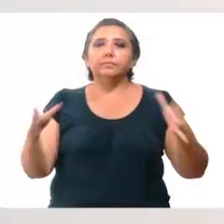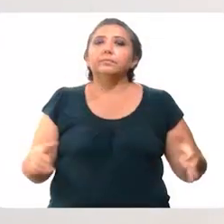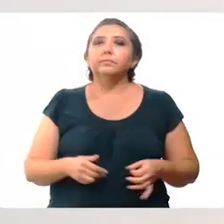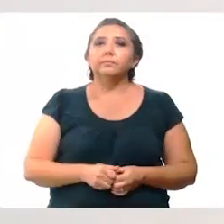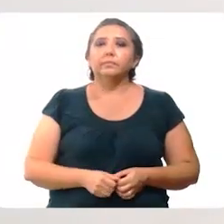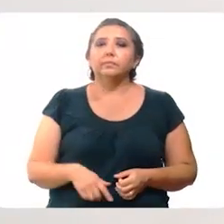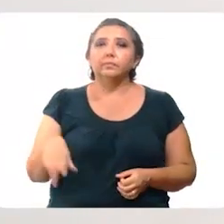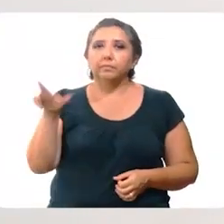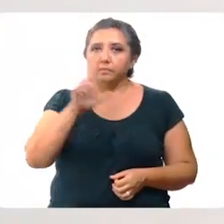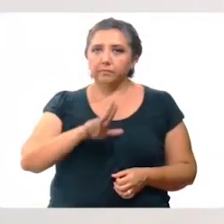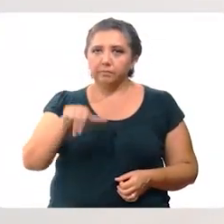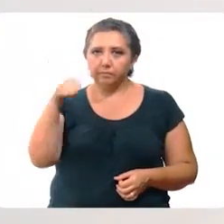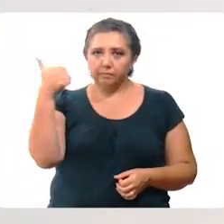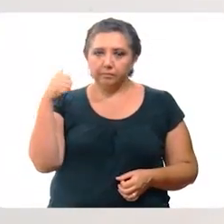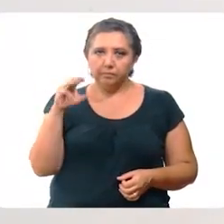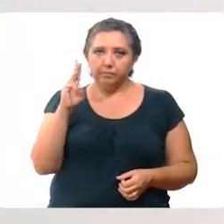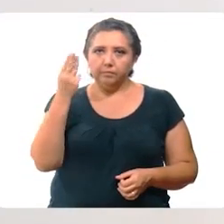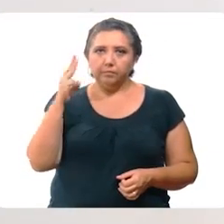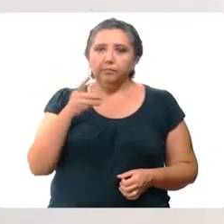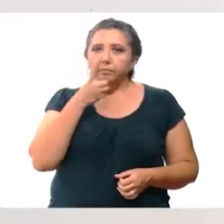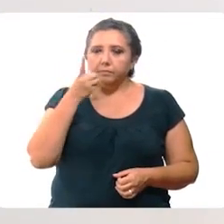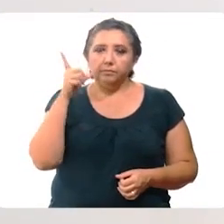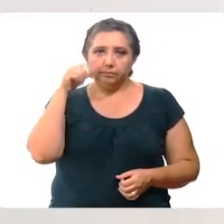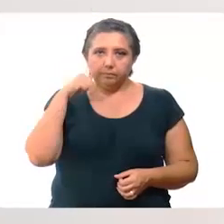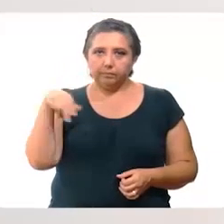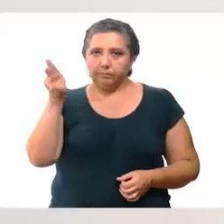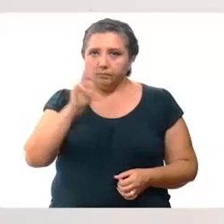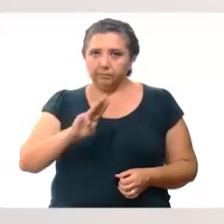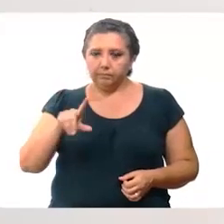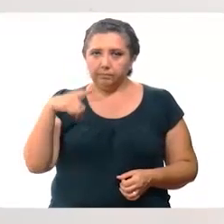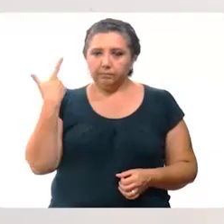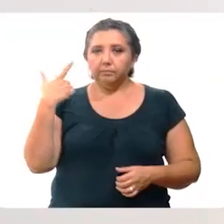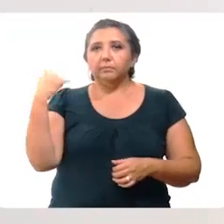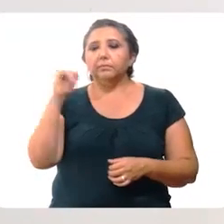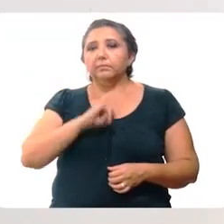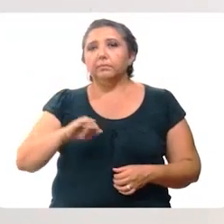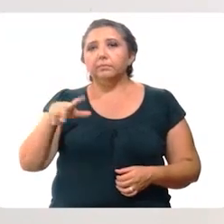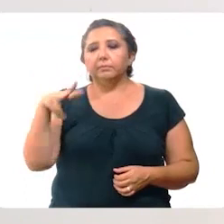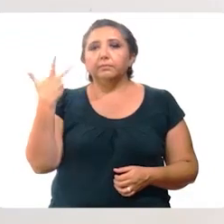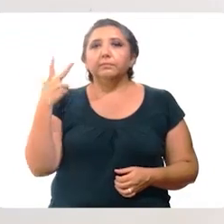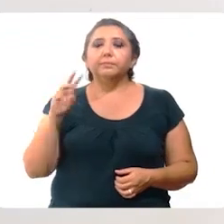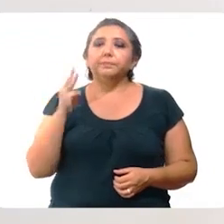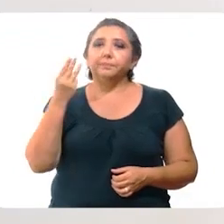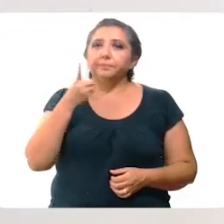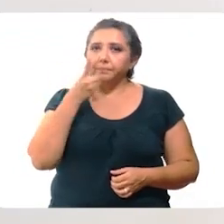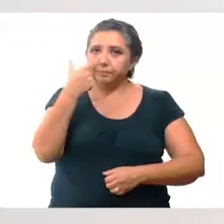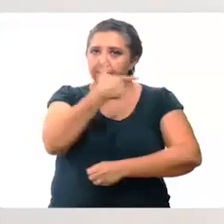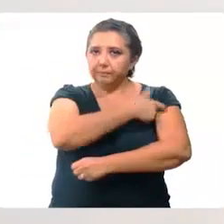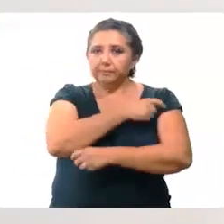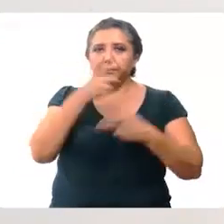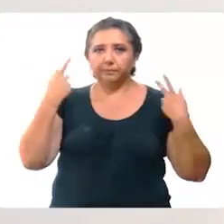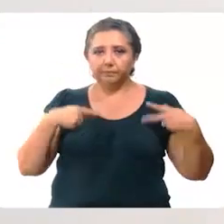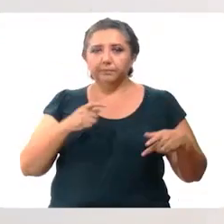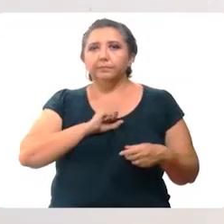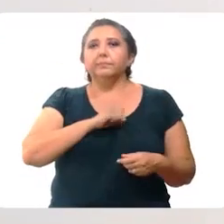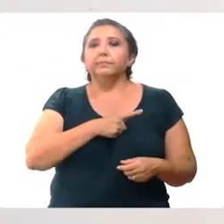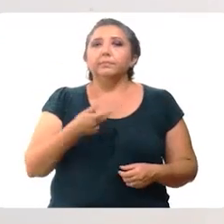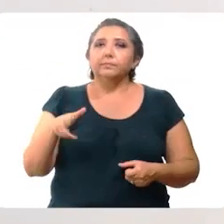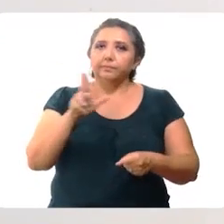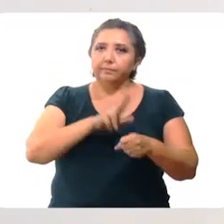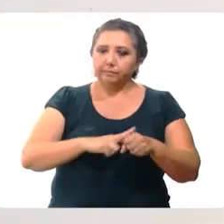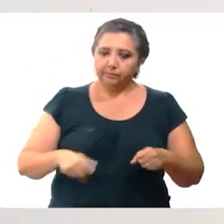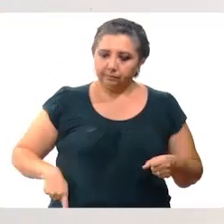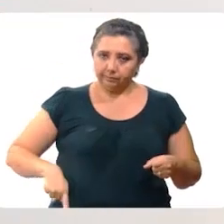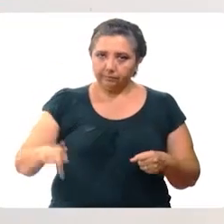parte médico de este martes 11 de mayo. Mañana miércoles 12 y el jueves 13 de mayo se vacunará al personal de salud de